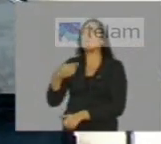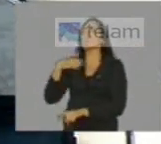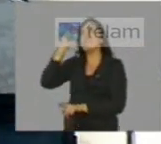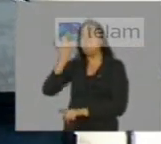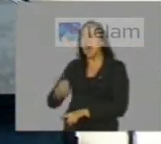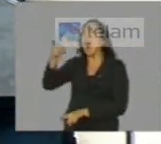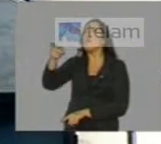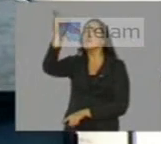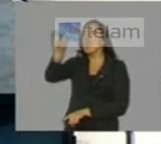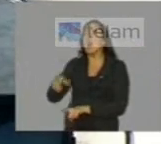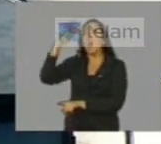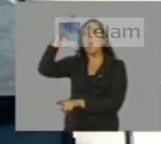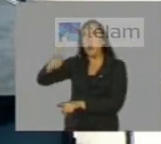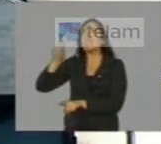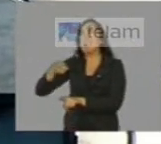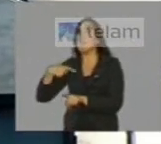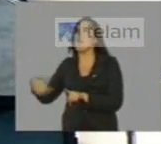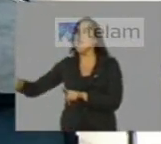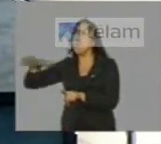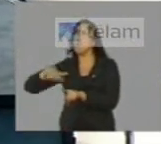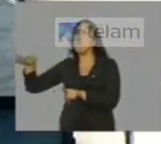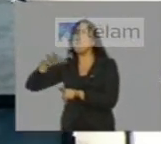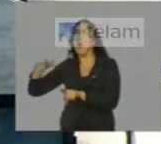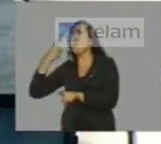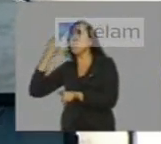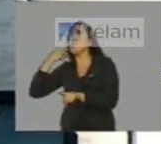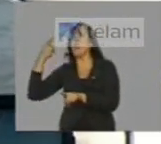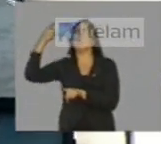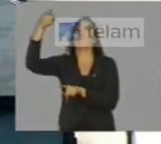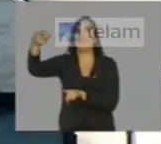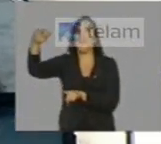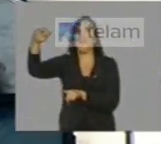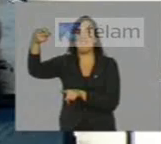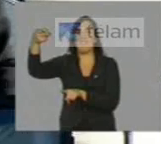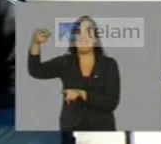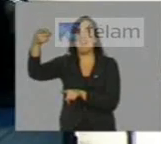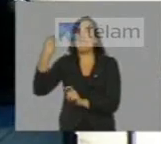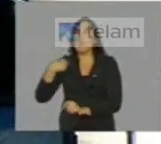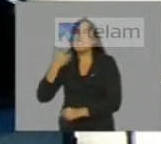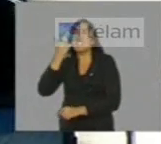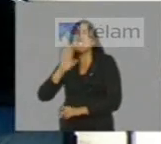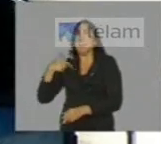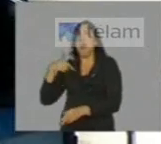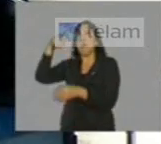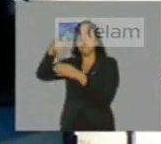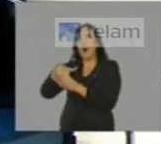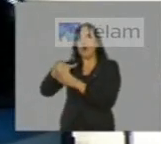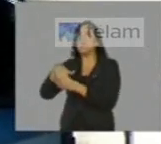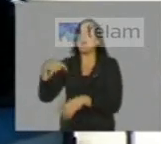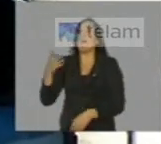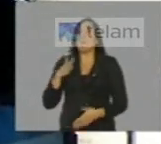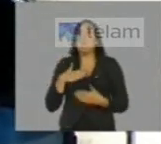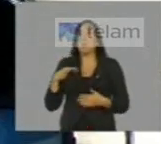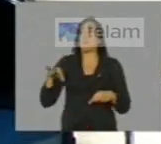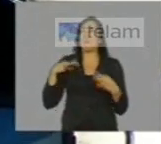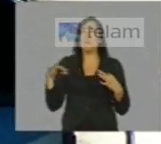está controlado también por quienes ustedes votaron y por lo tanto su vida, su